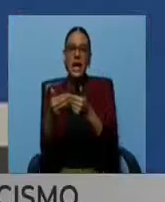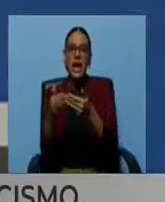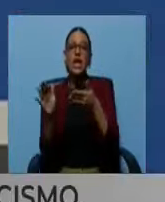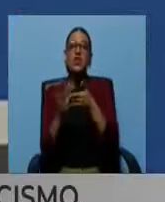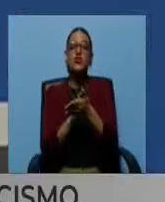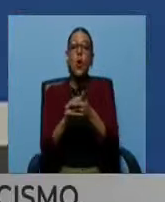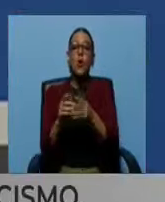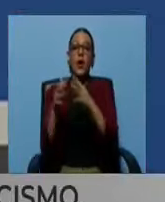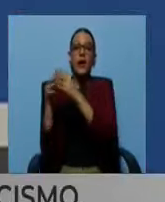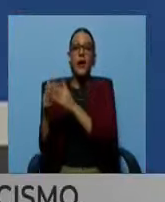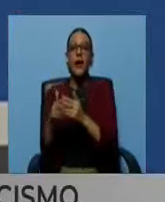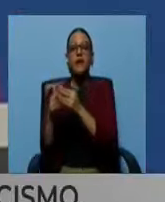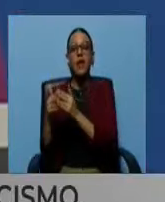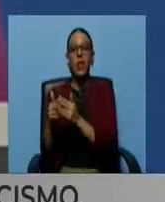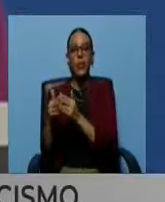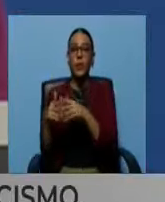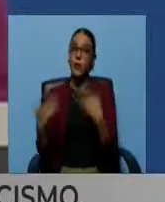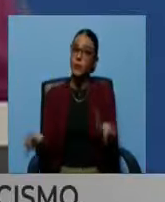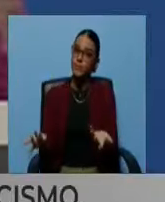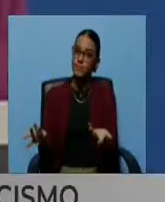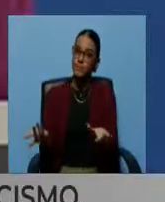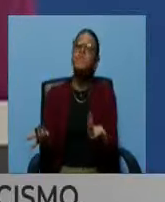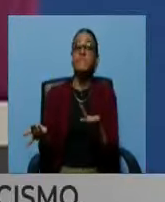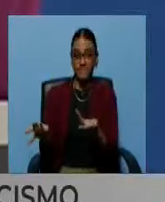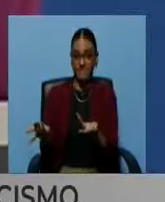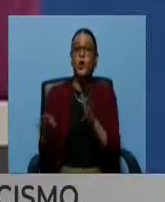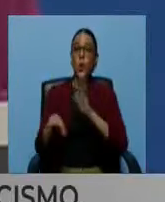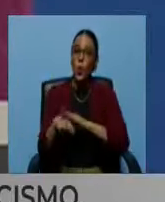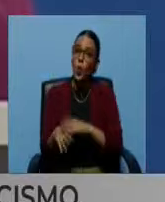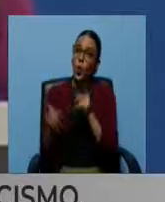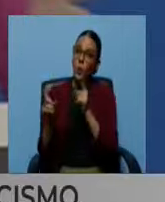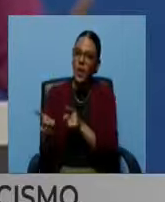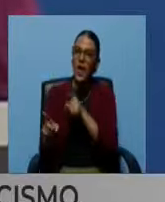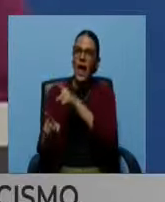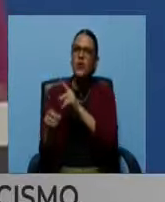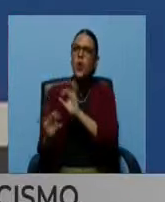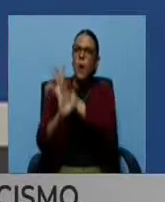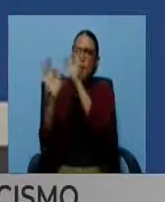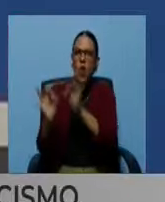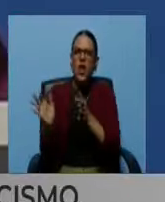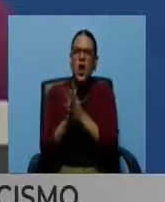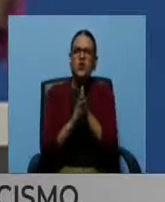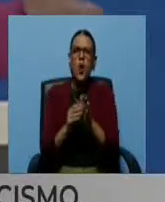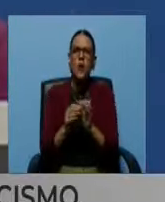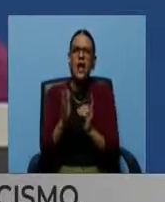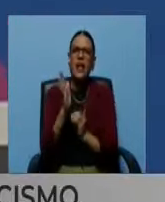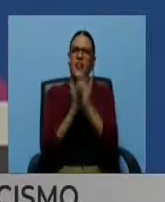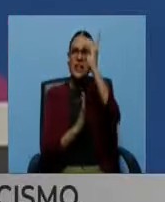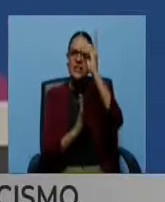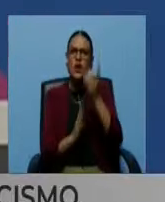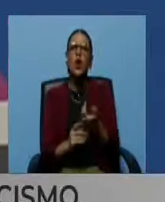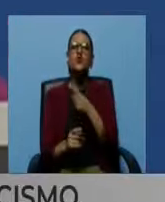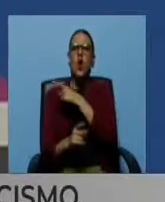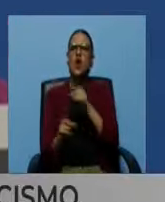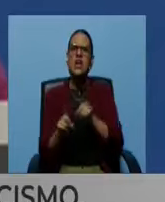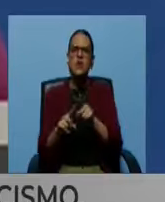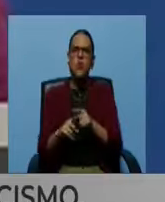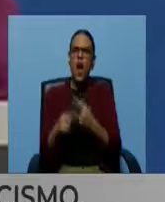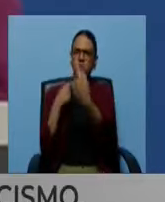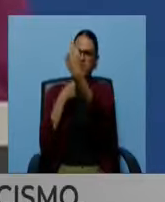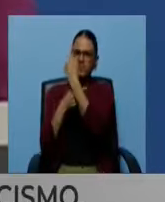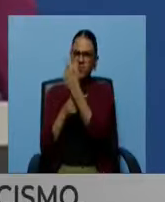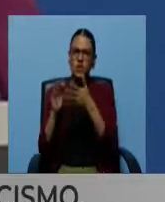norte. Tiene que ver con ese modelo de desarrollo imperialista, terrófago,